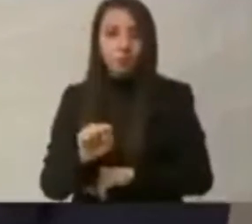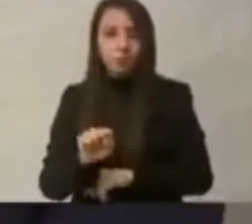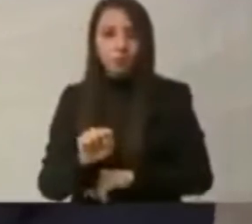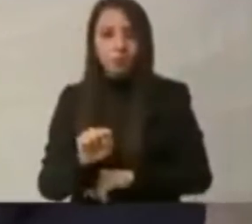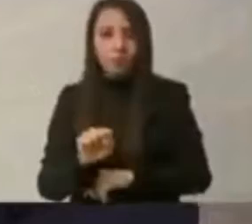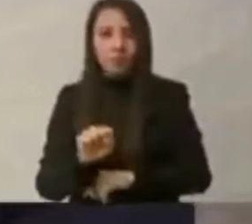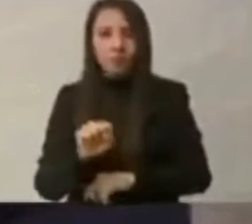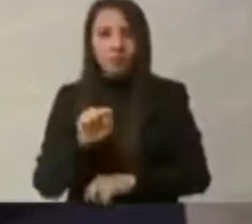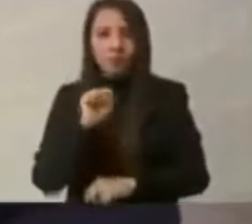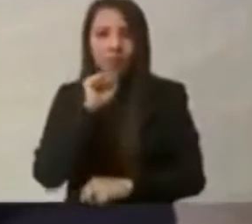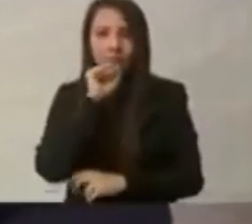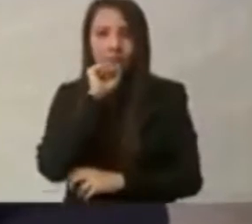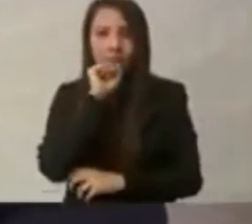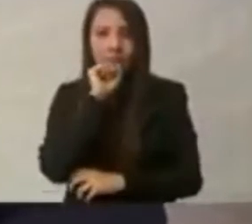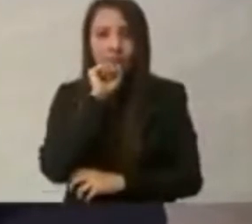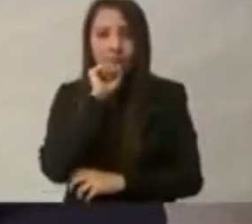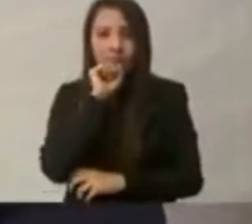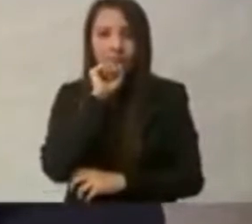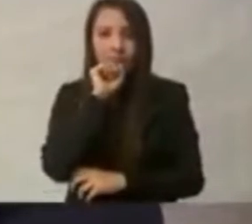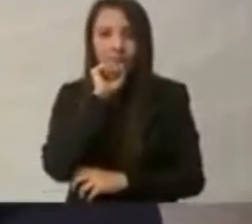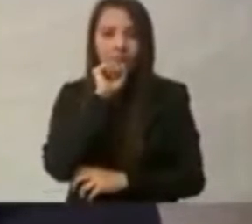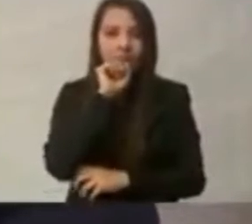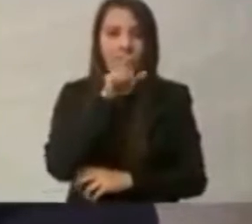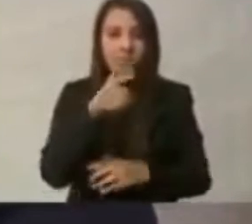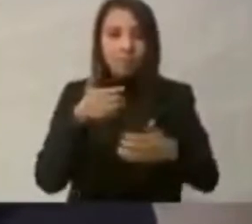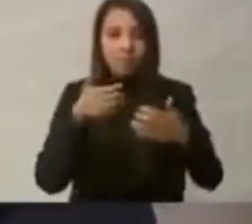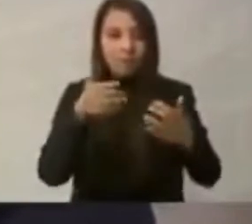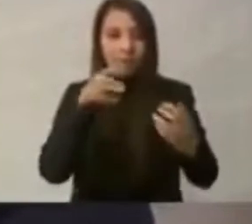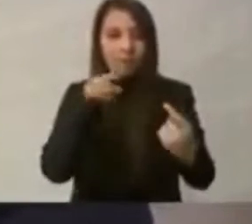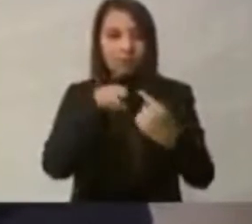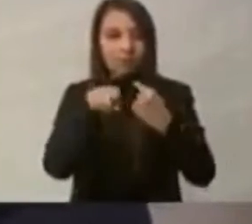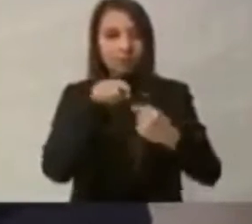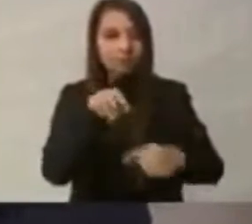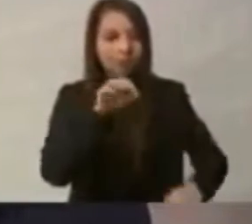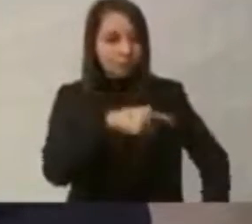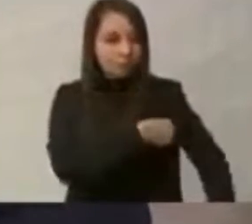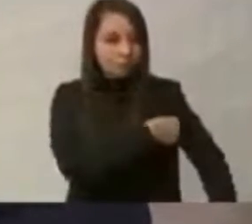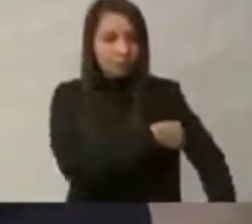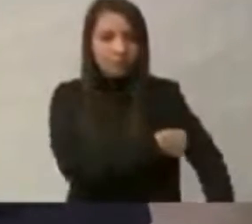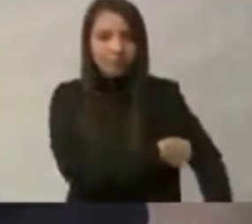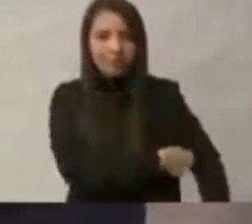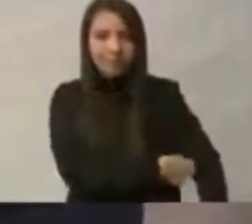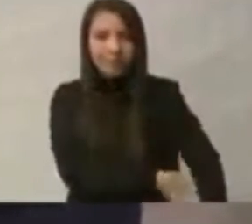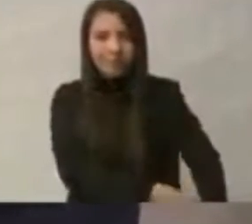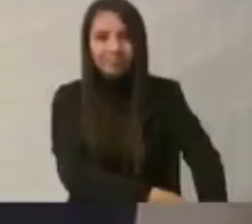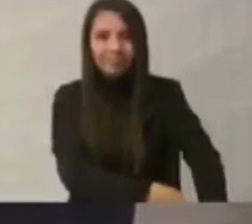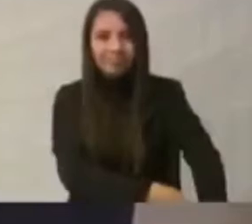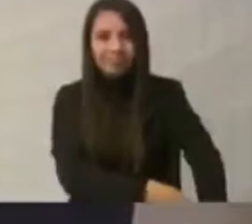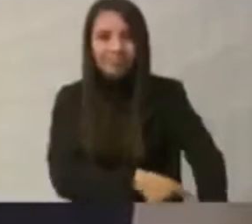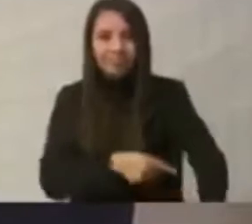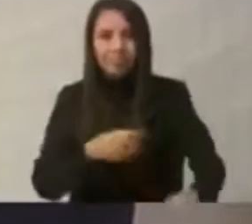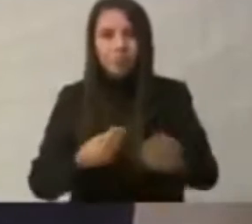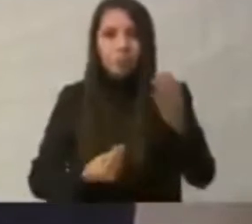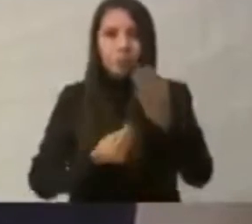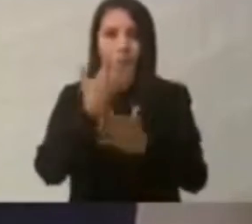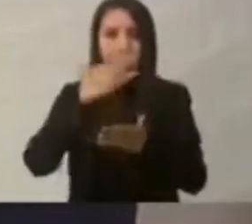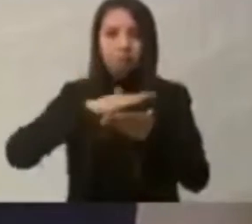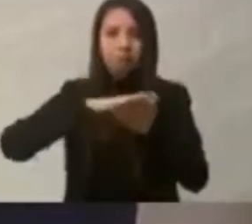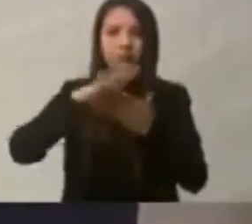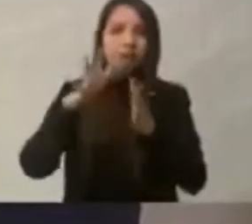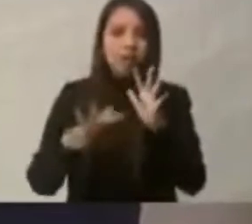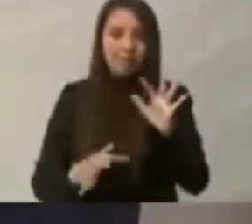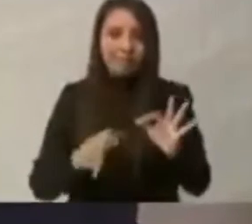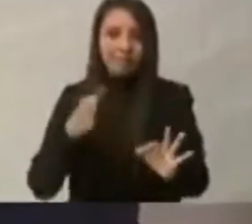toda la carretera del Golfo de California, que